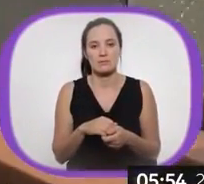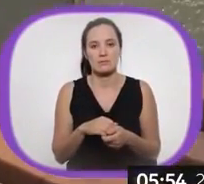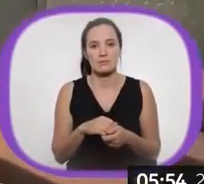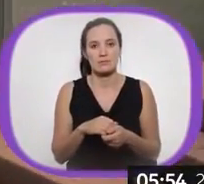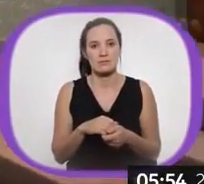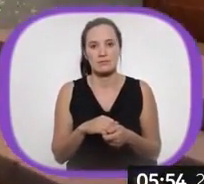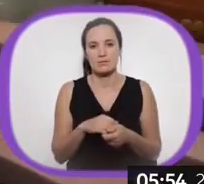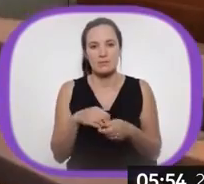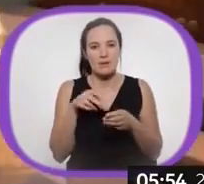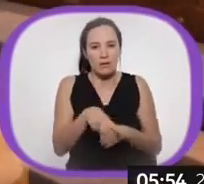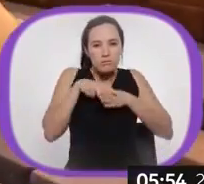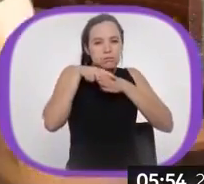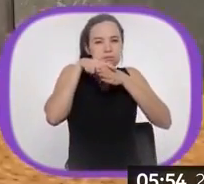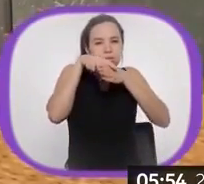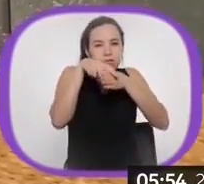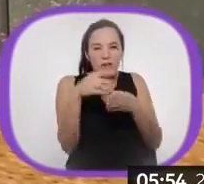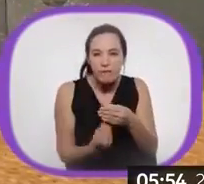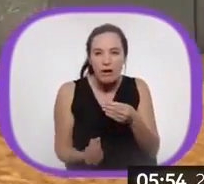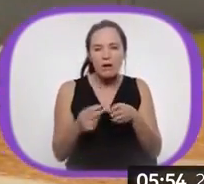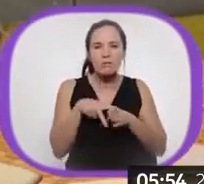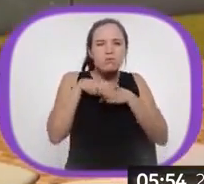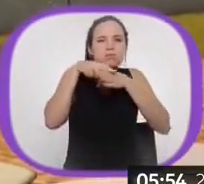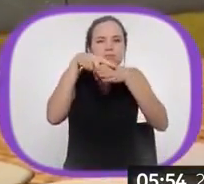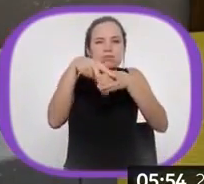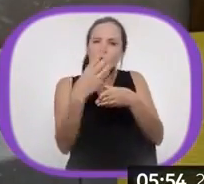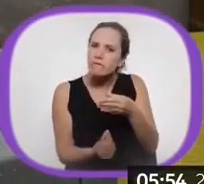¡Los saltos aún nos fallan!